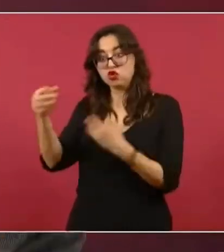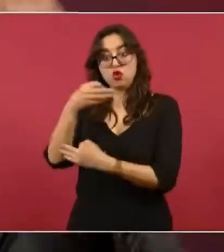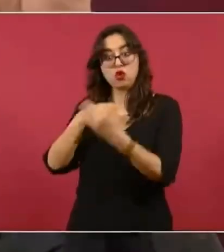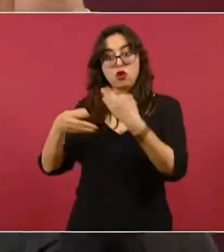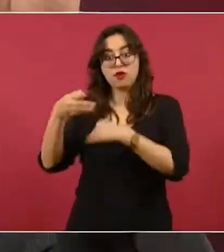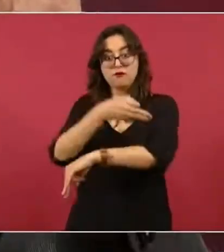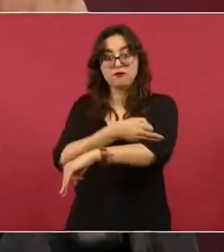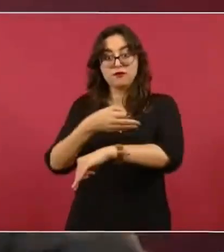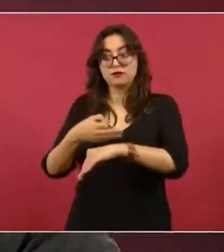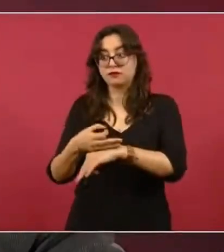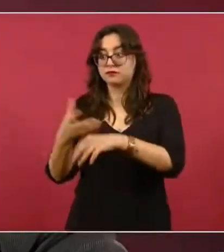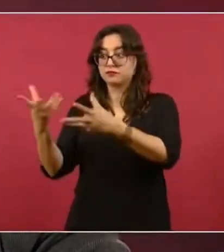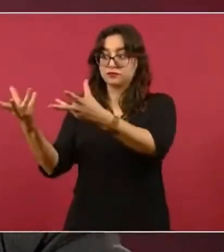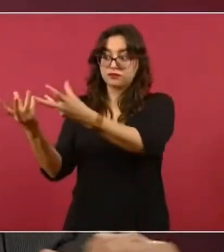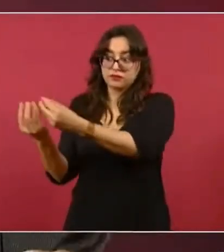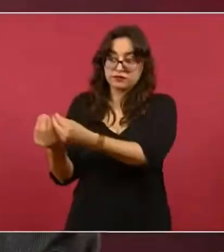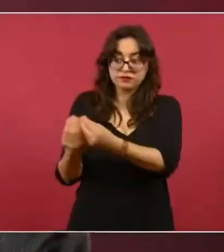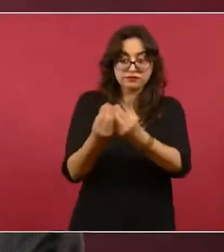y llega un comando